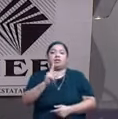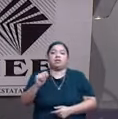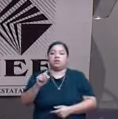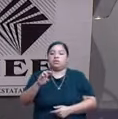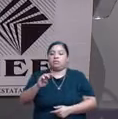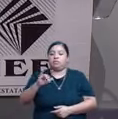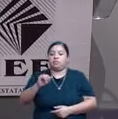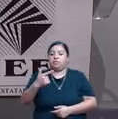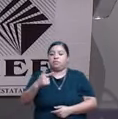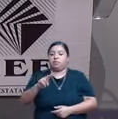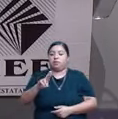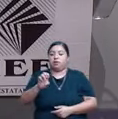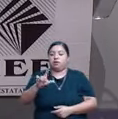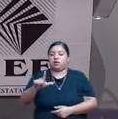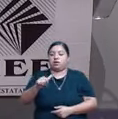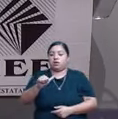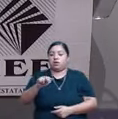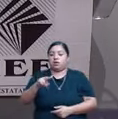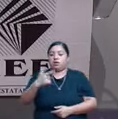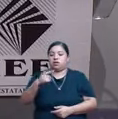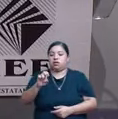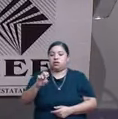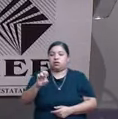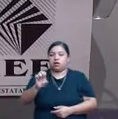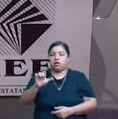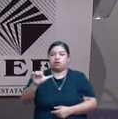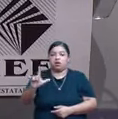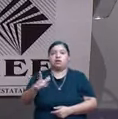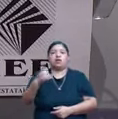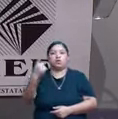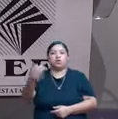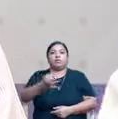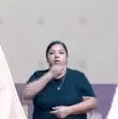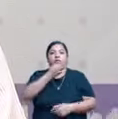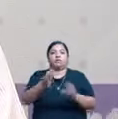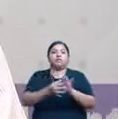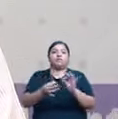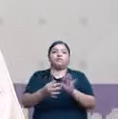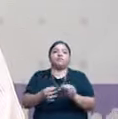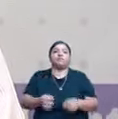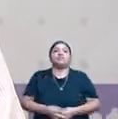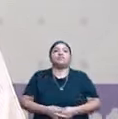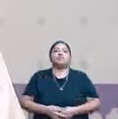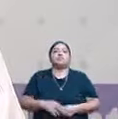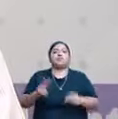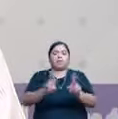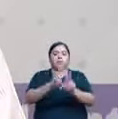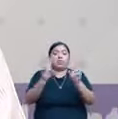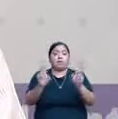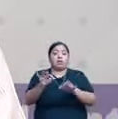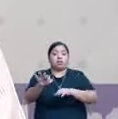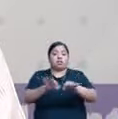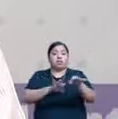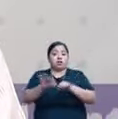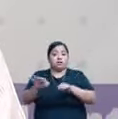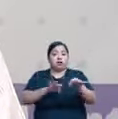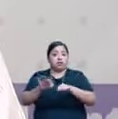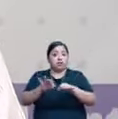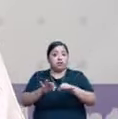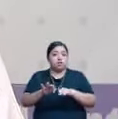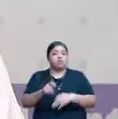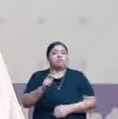Miguel Ángel Peña Flores. Candidato, tiene la palabra hasta por un minuto. En el tema del empleo, quien aspire al gobierno